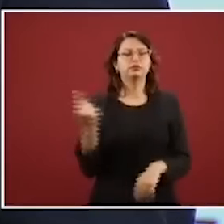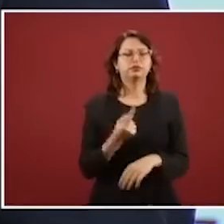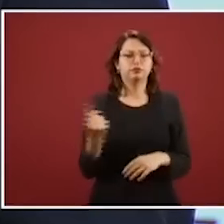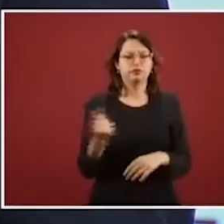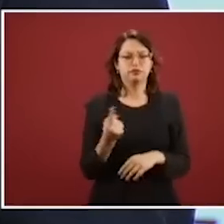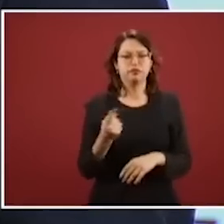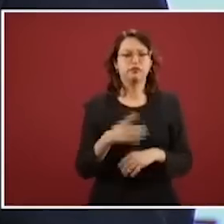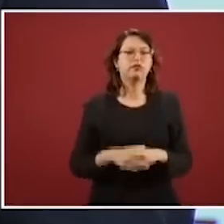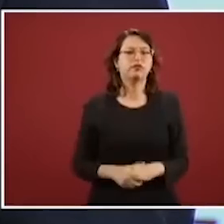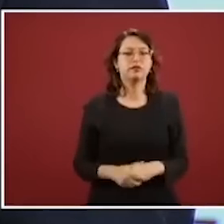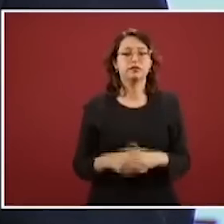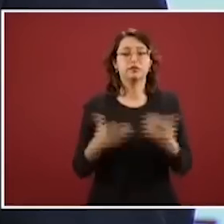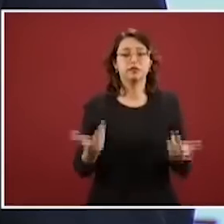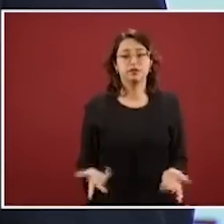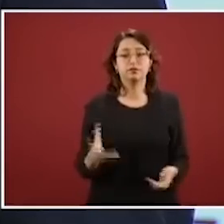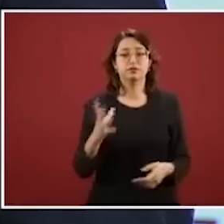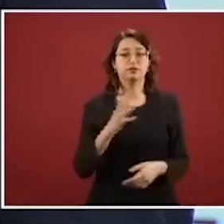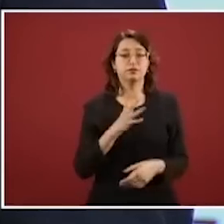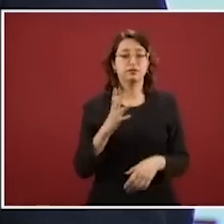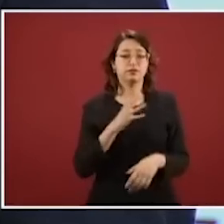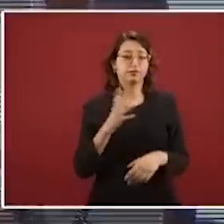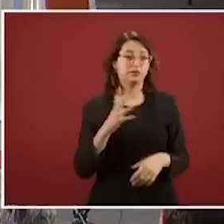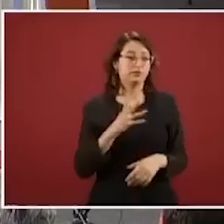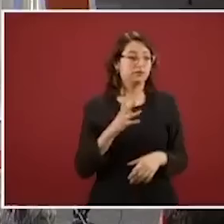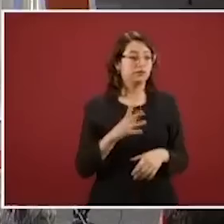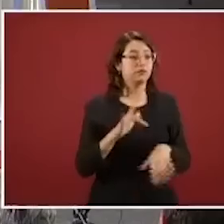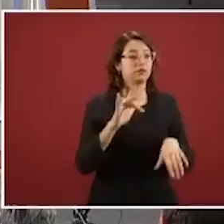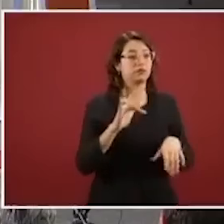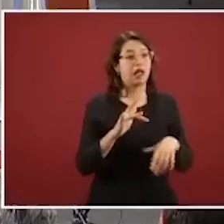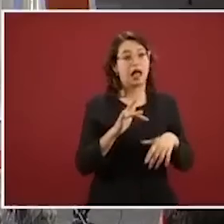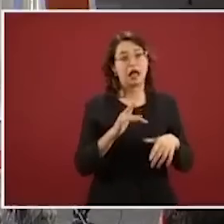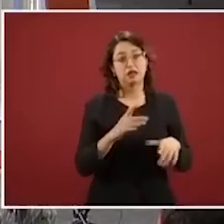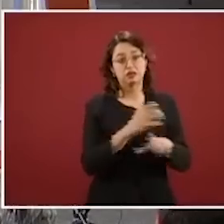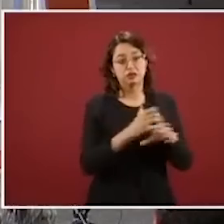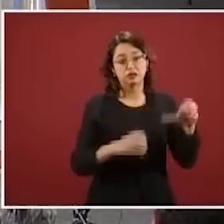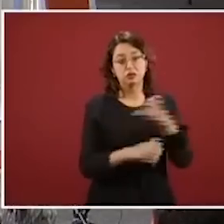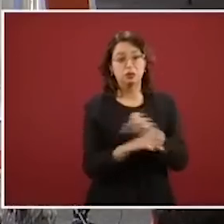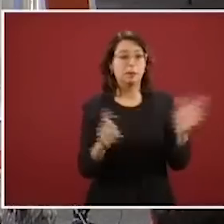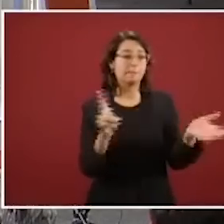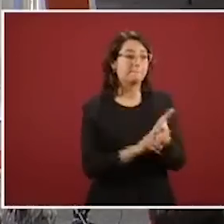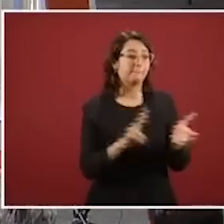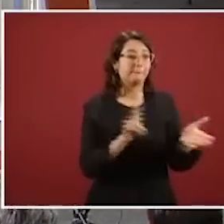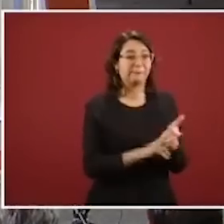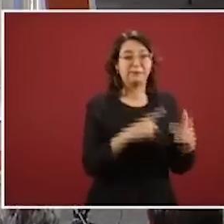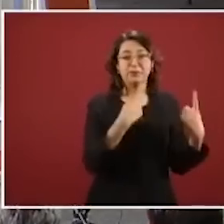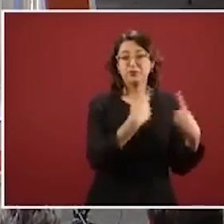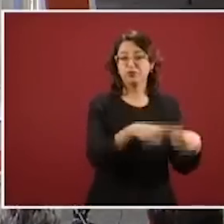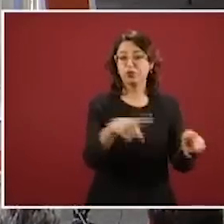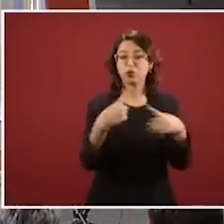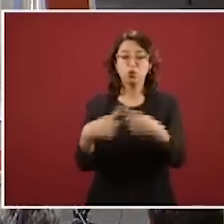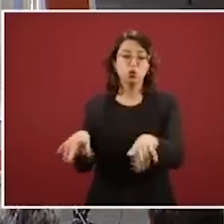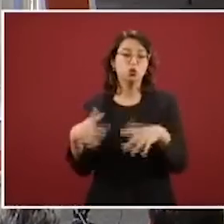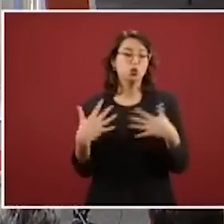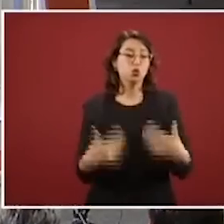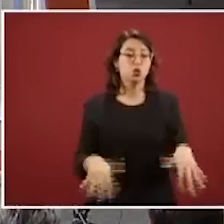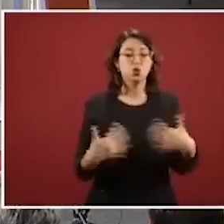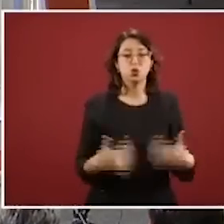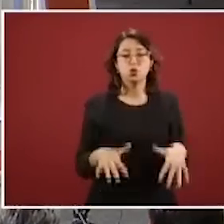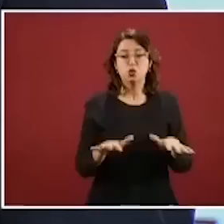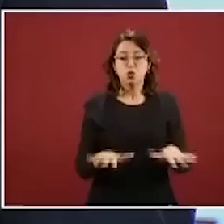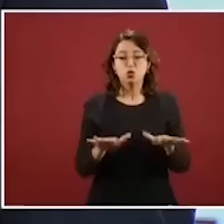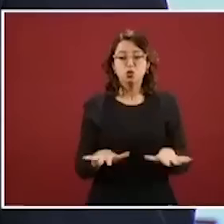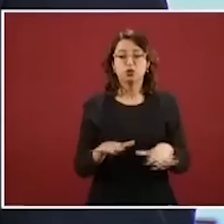estamos vendiendo las joyas de la corona, de lo que ahí se subastó. Vendimos los